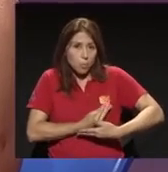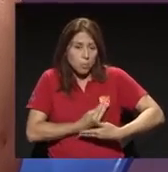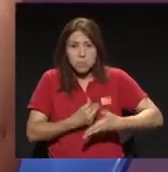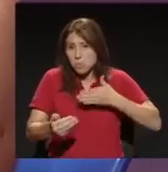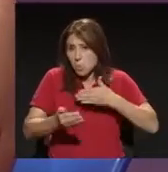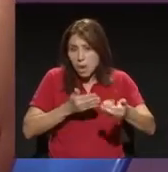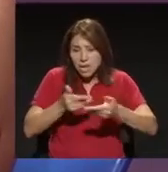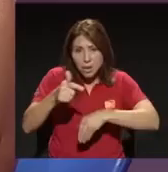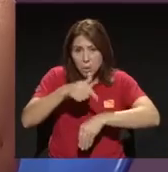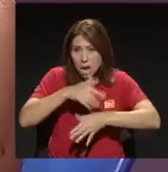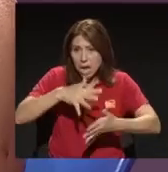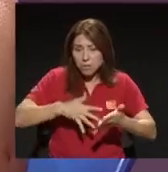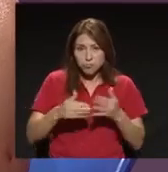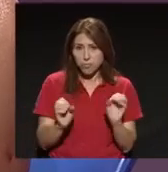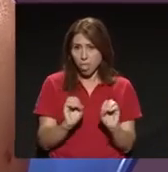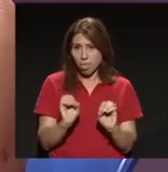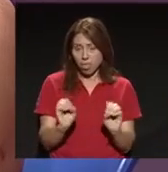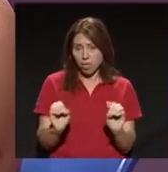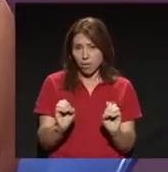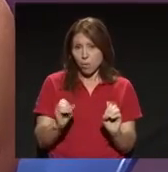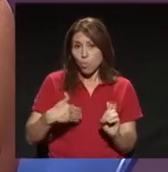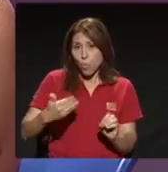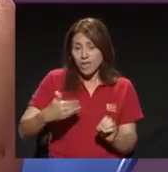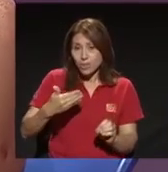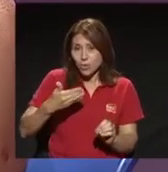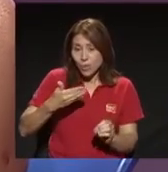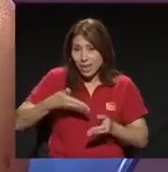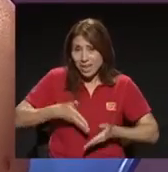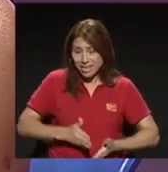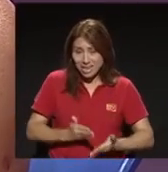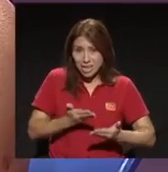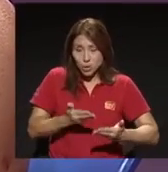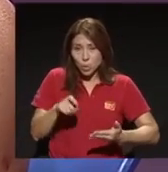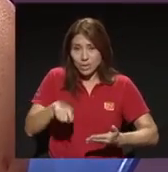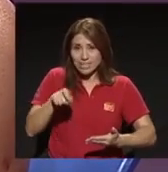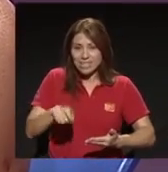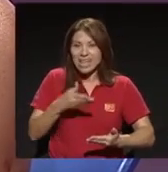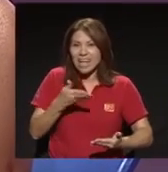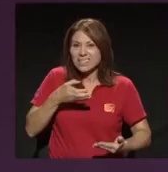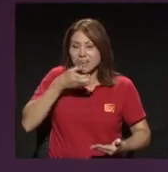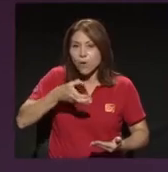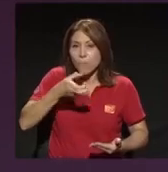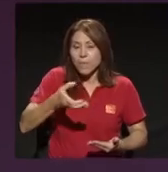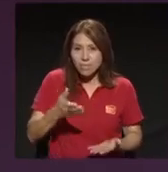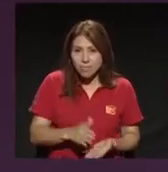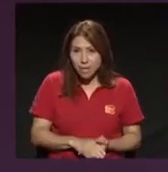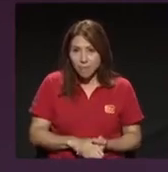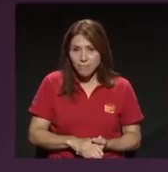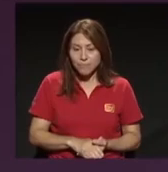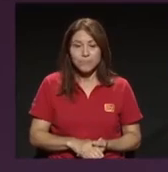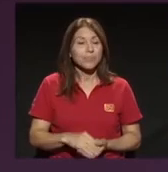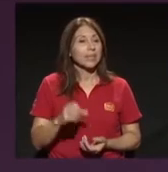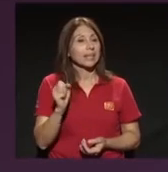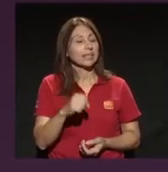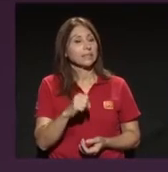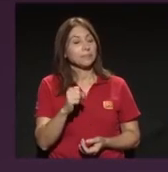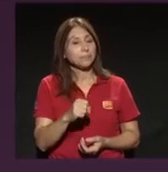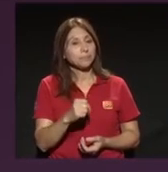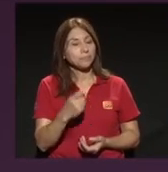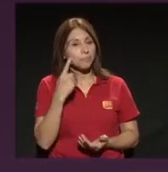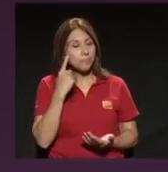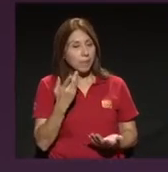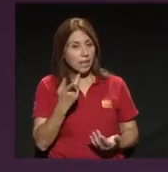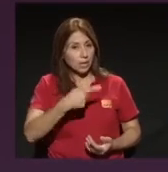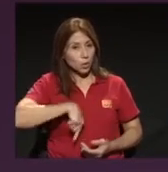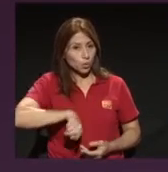que se recomienda en ese sentido si es que a ver nosotros normalmente